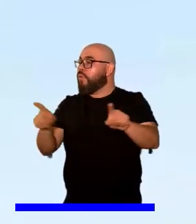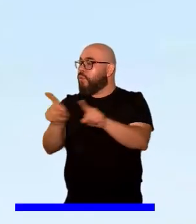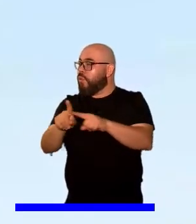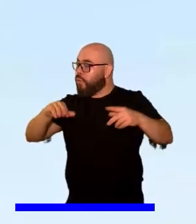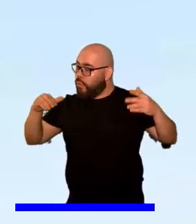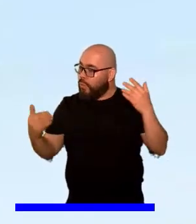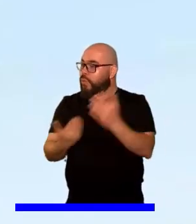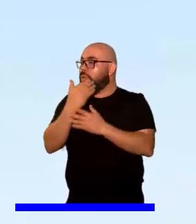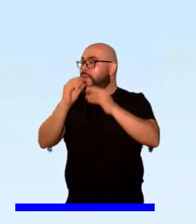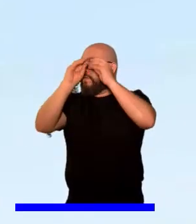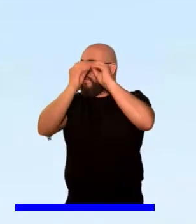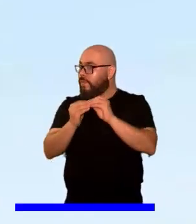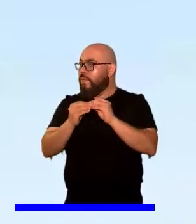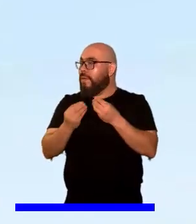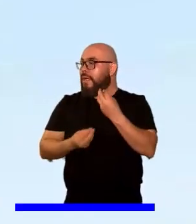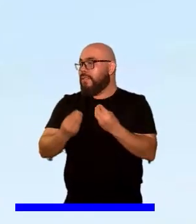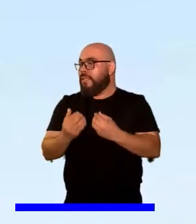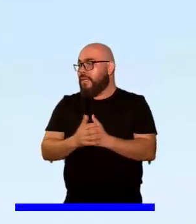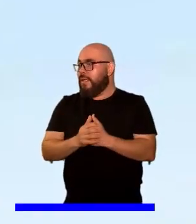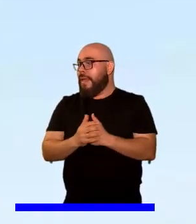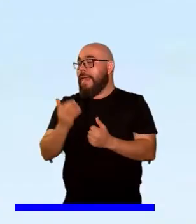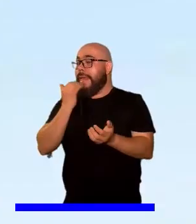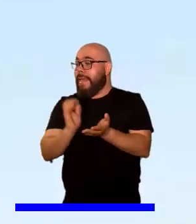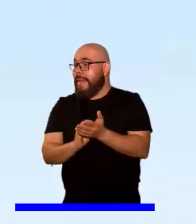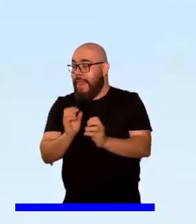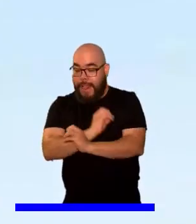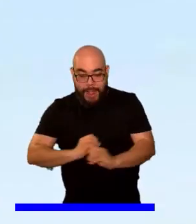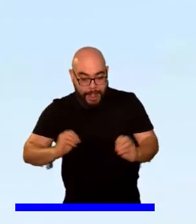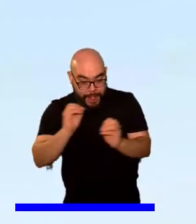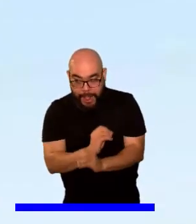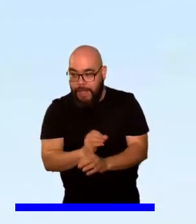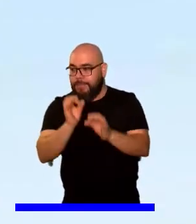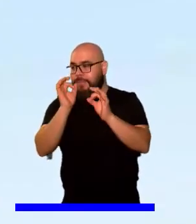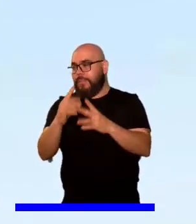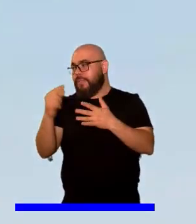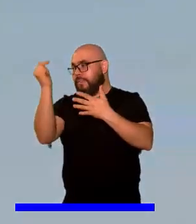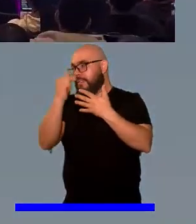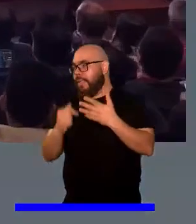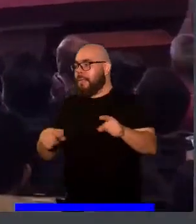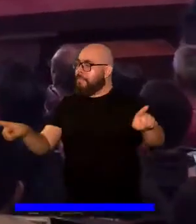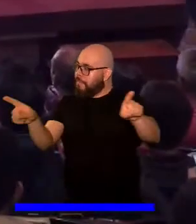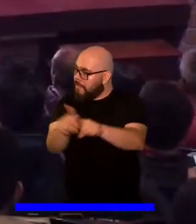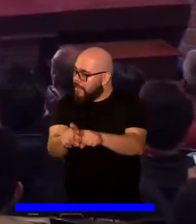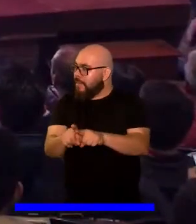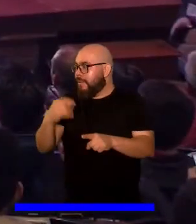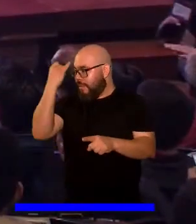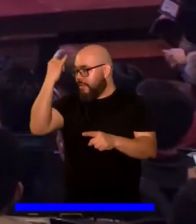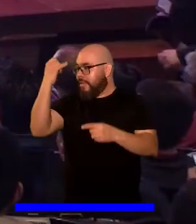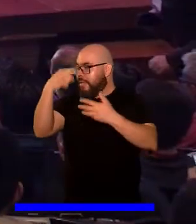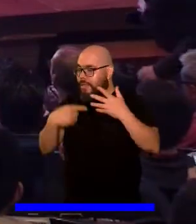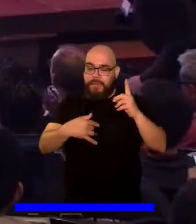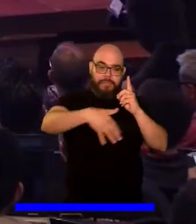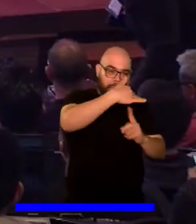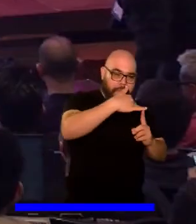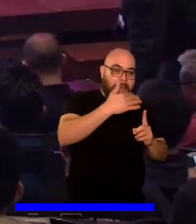cosas. Y si no nos adaptamos a ellas, pues podemos quedarnos relegados. Es la misma idea de las otras tres